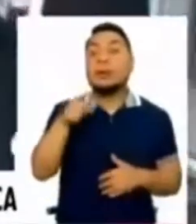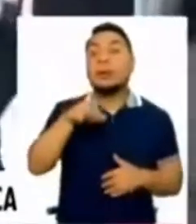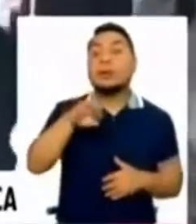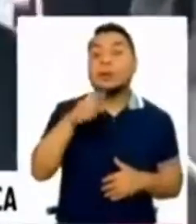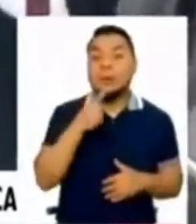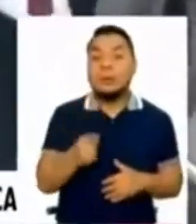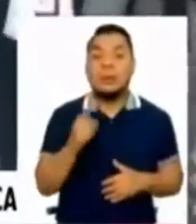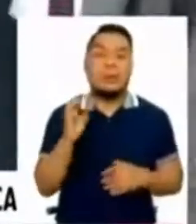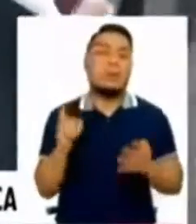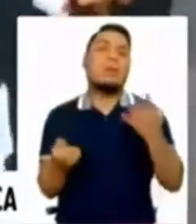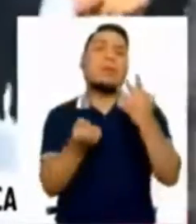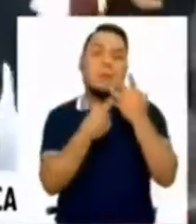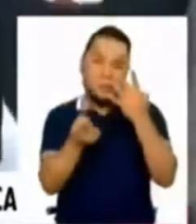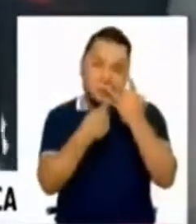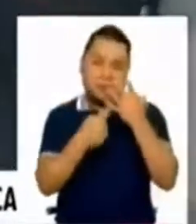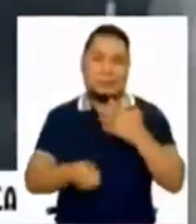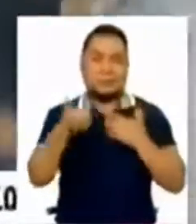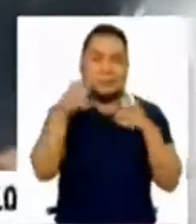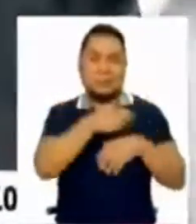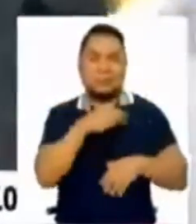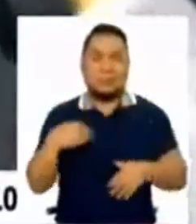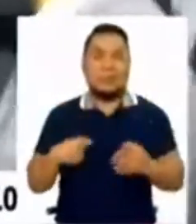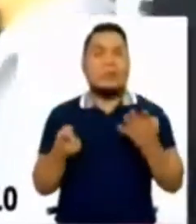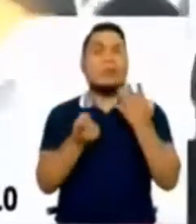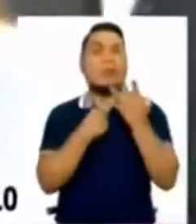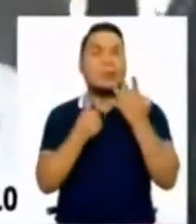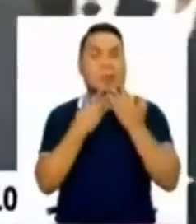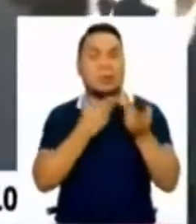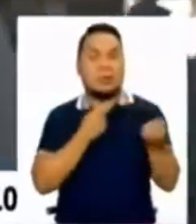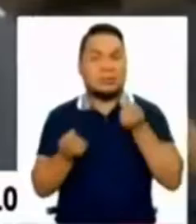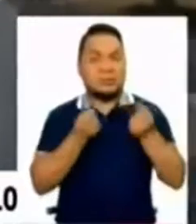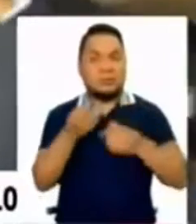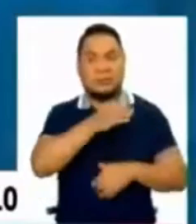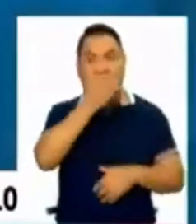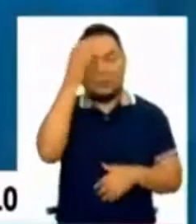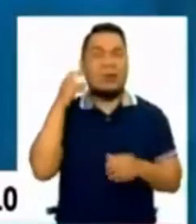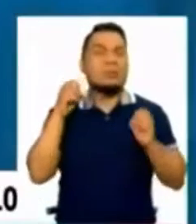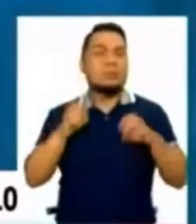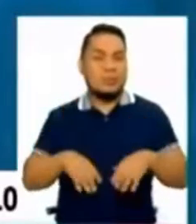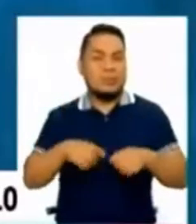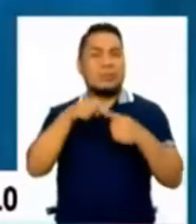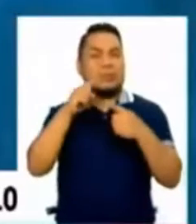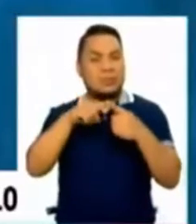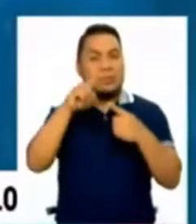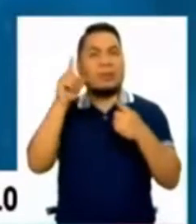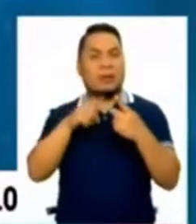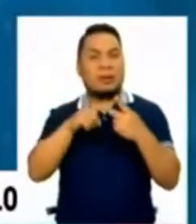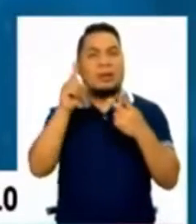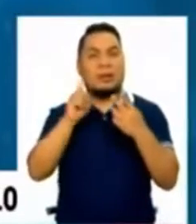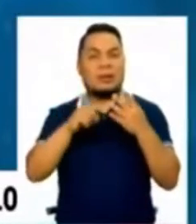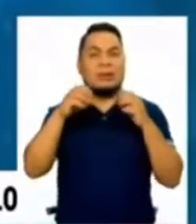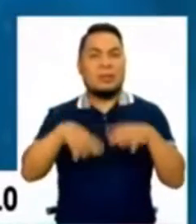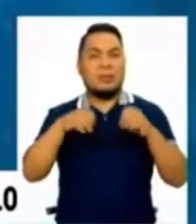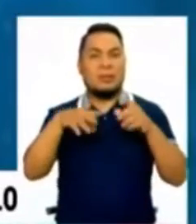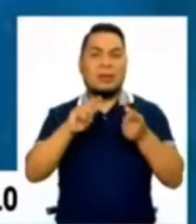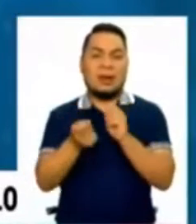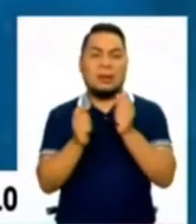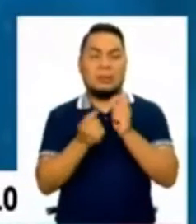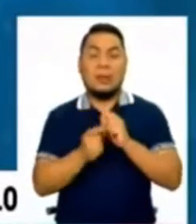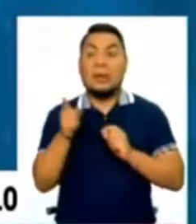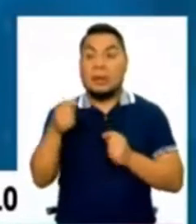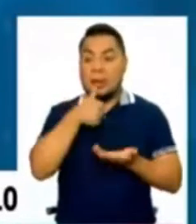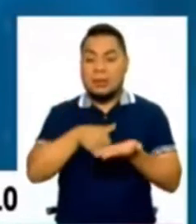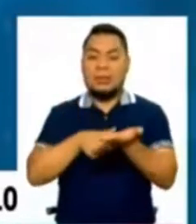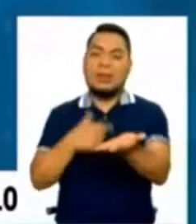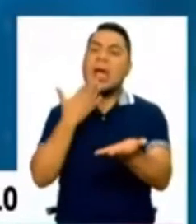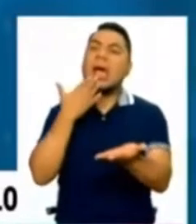es el cuarto presidente del Consejo de Ministros en la gestión del gobierno de Pedro Castillo. En su carta de renuncia, agradece por la